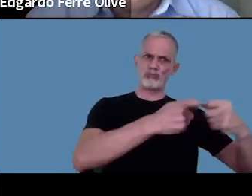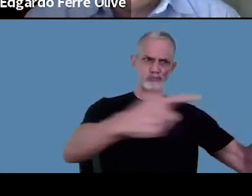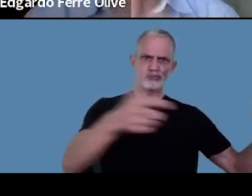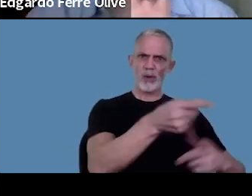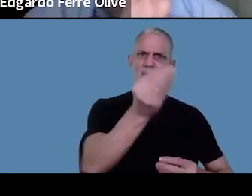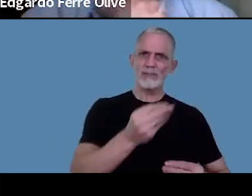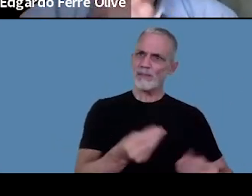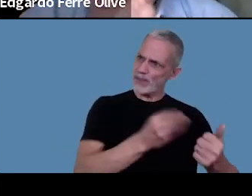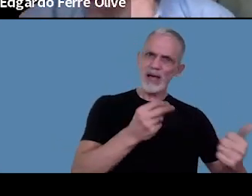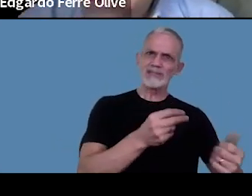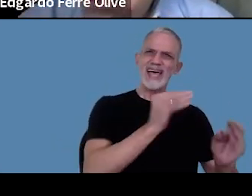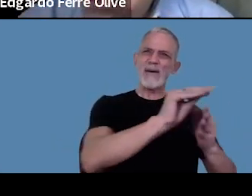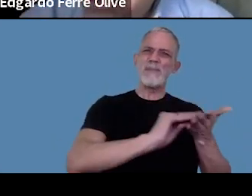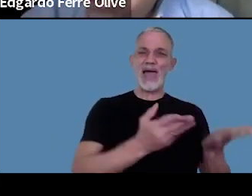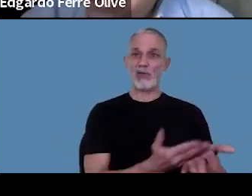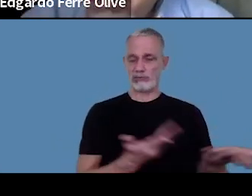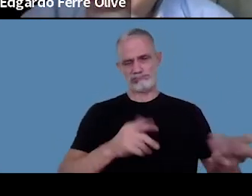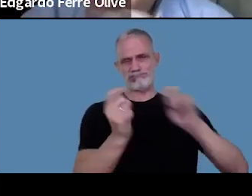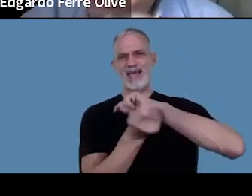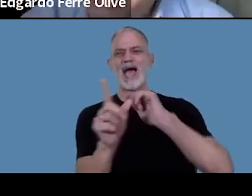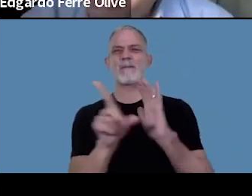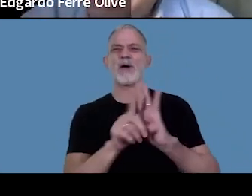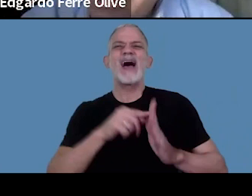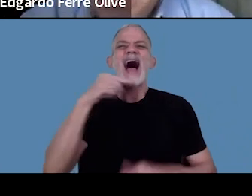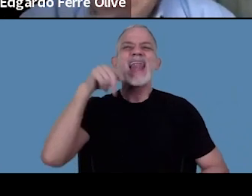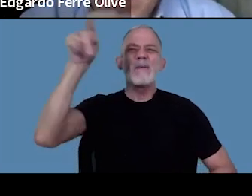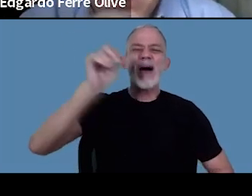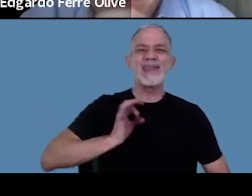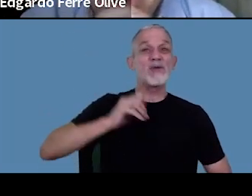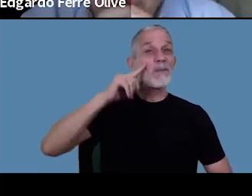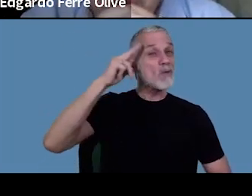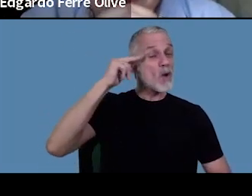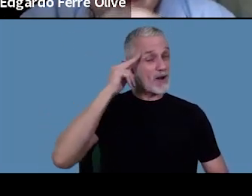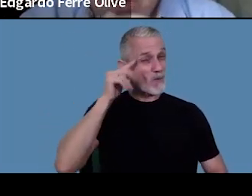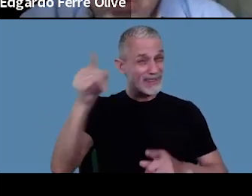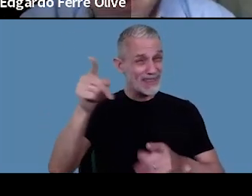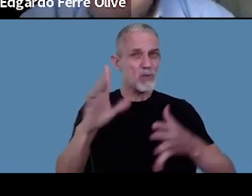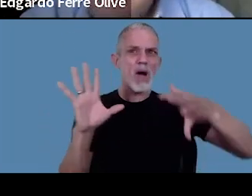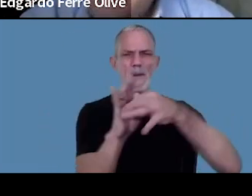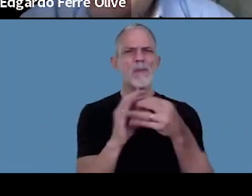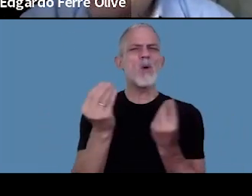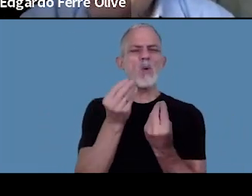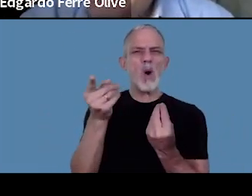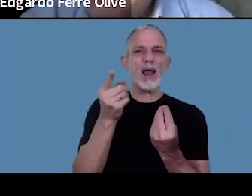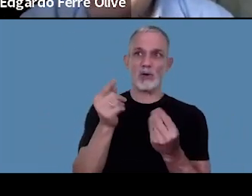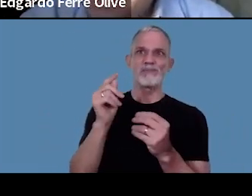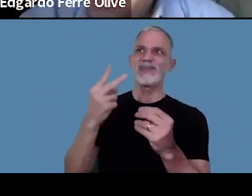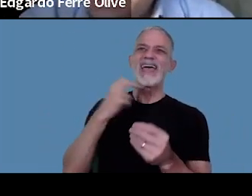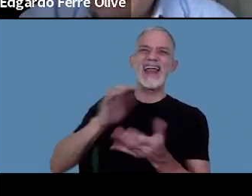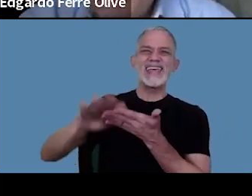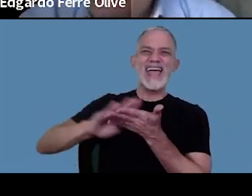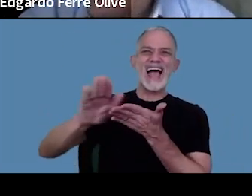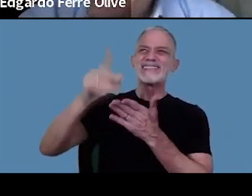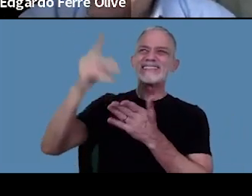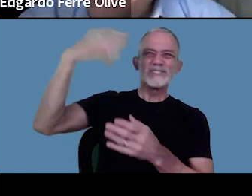empleo. Esta fue la gran reforma tributaria que hizo Alemania en el año 99 y la relacionó con las energías renovables. Y